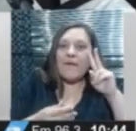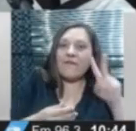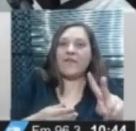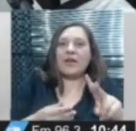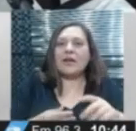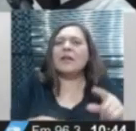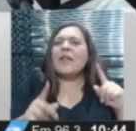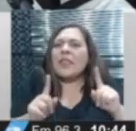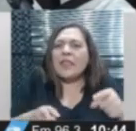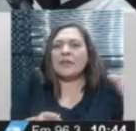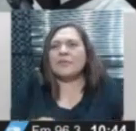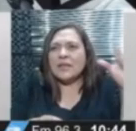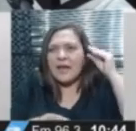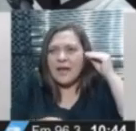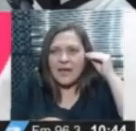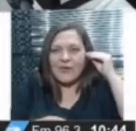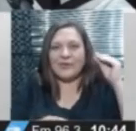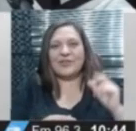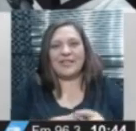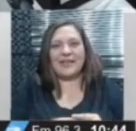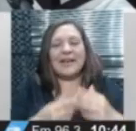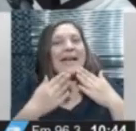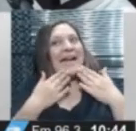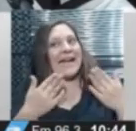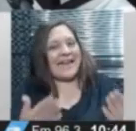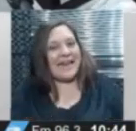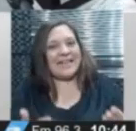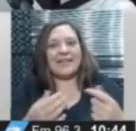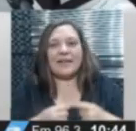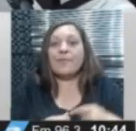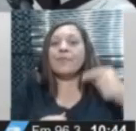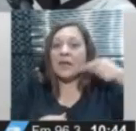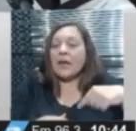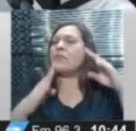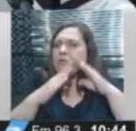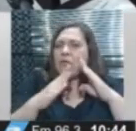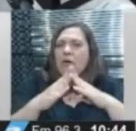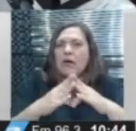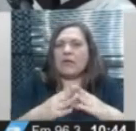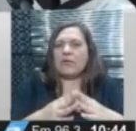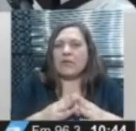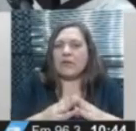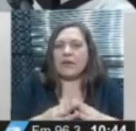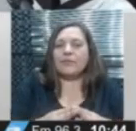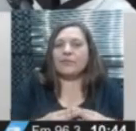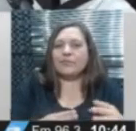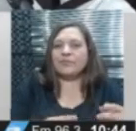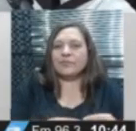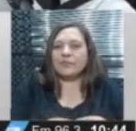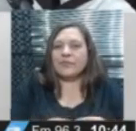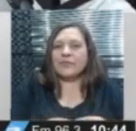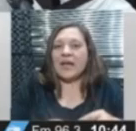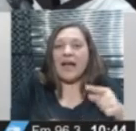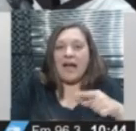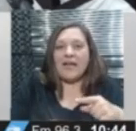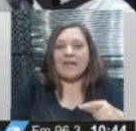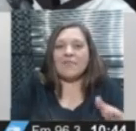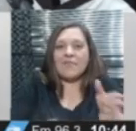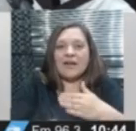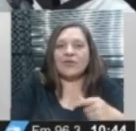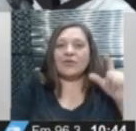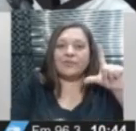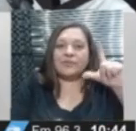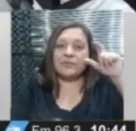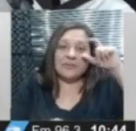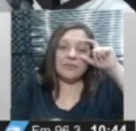ustedes por por siempre estar atentos bueno esta es tu casa much y nos vemos pronto Leticia Rodríguez con